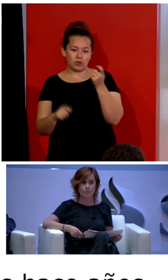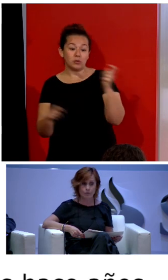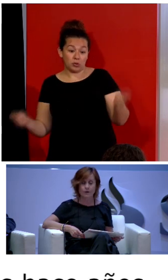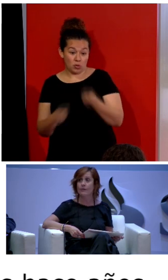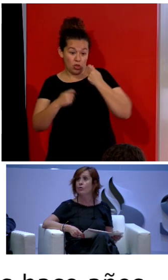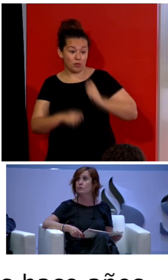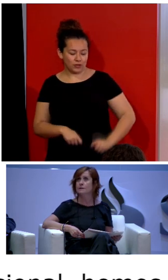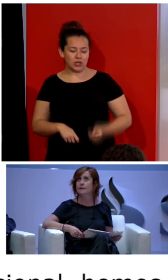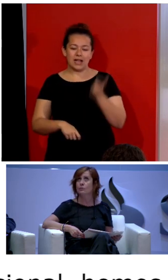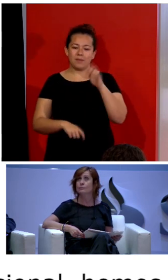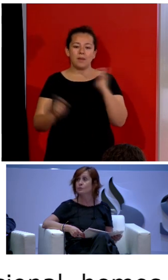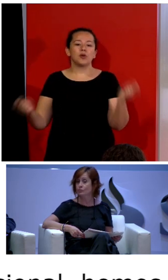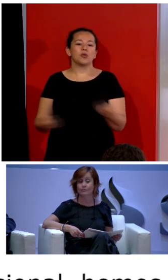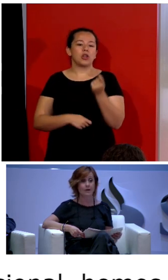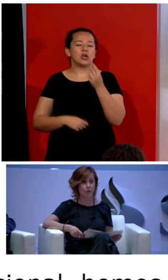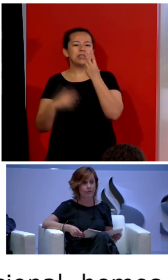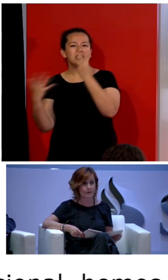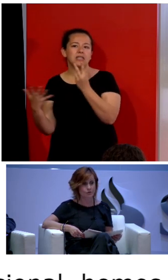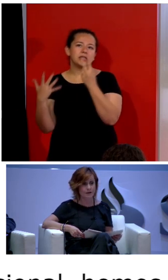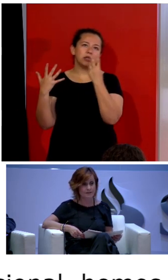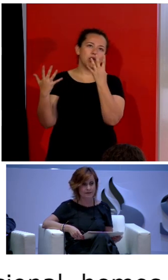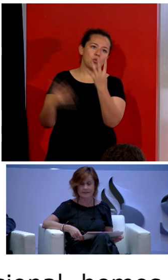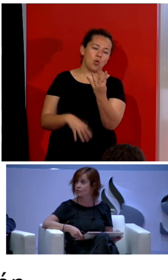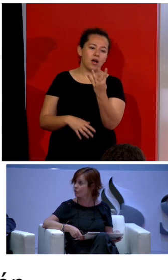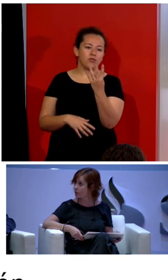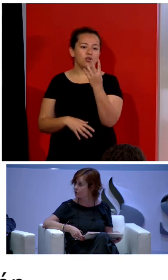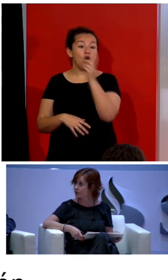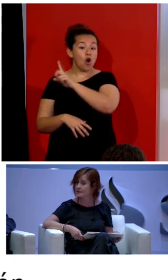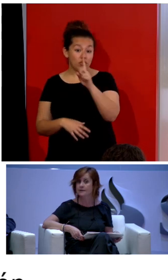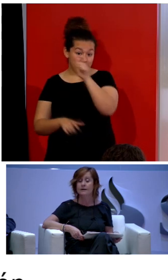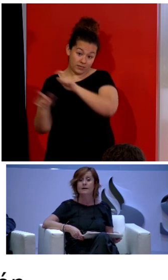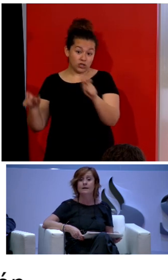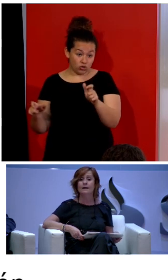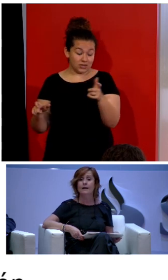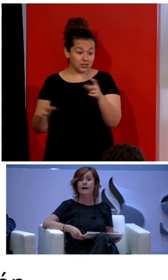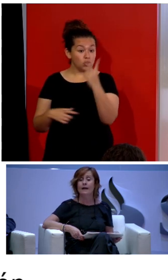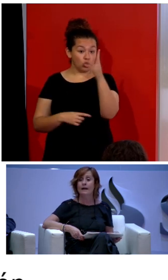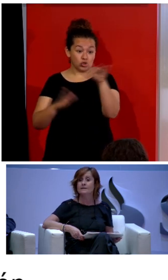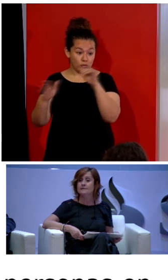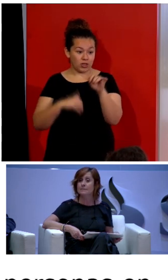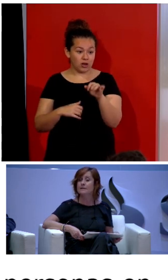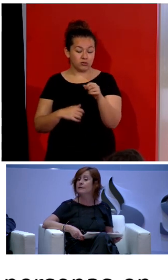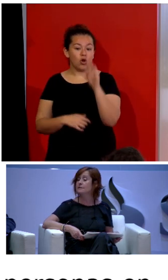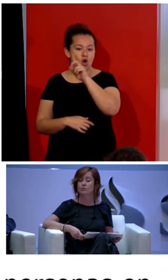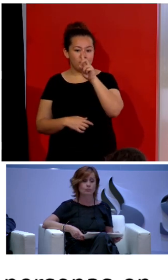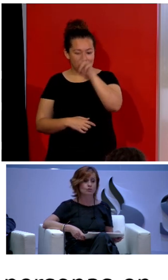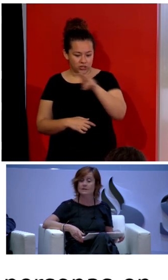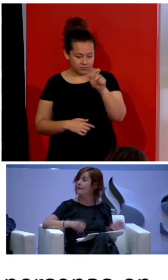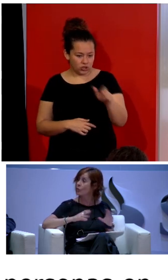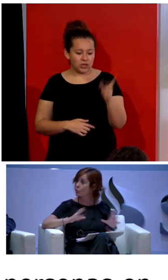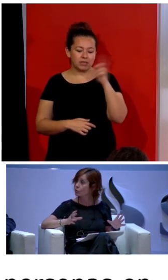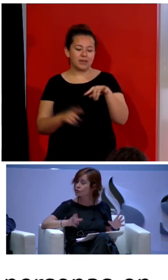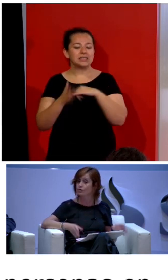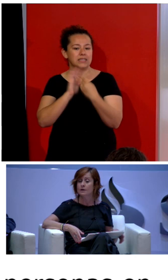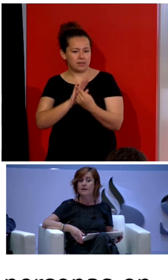Han promocionado 7 y 4, pues son 11 personas en estas 2 convocatorias. El sistema también ha sido un sistema